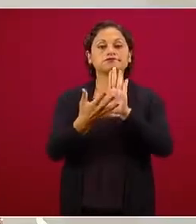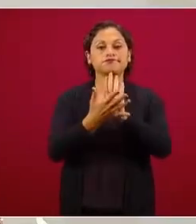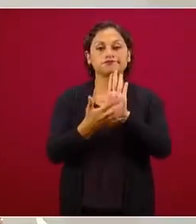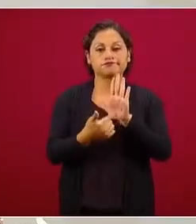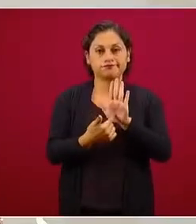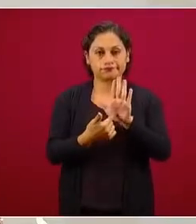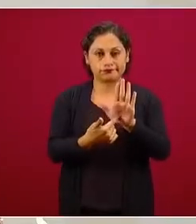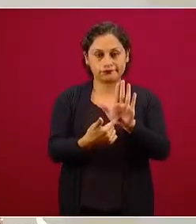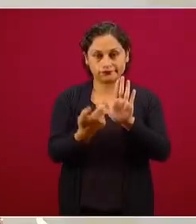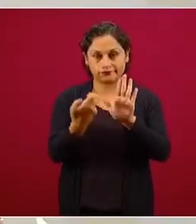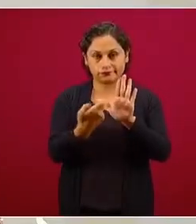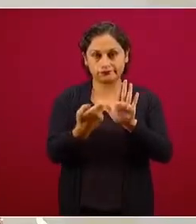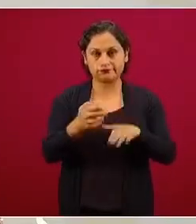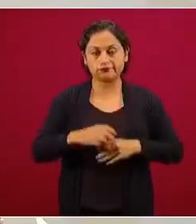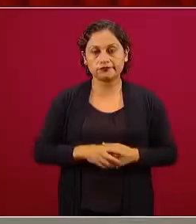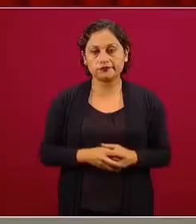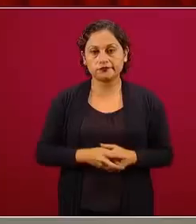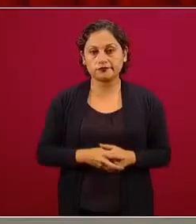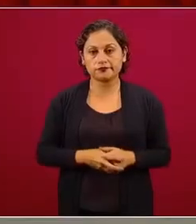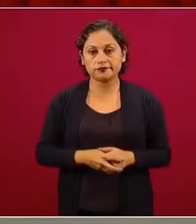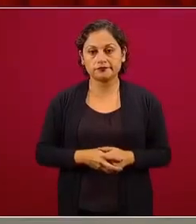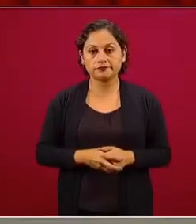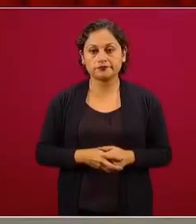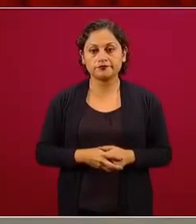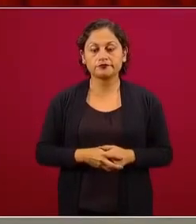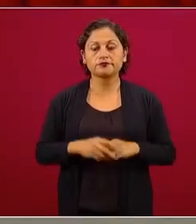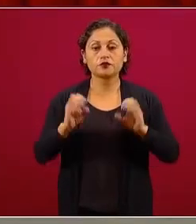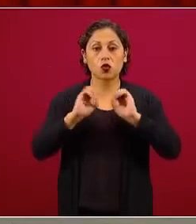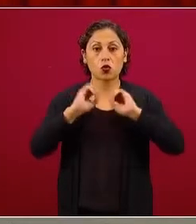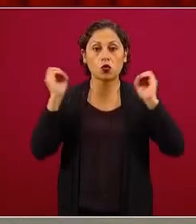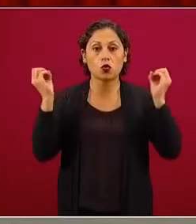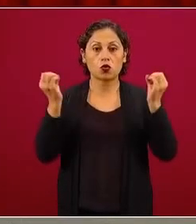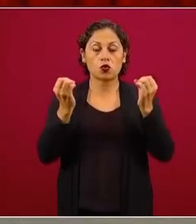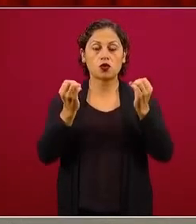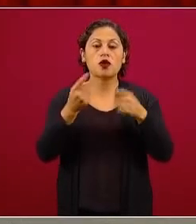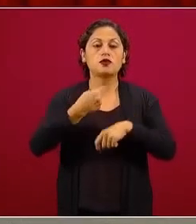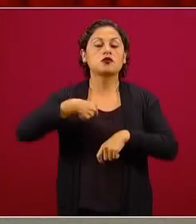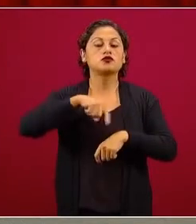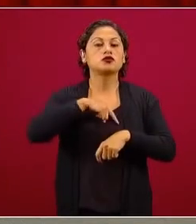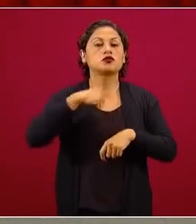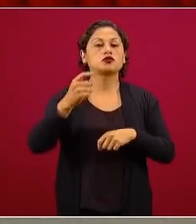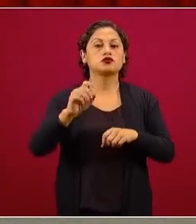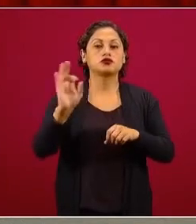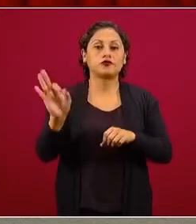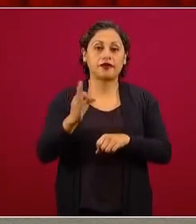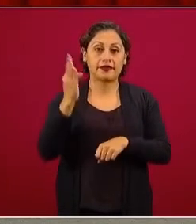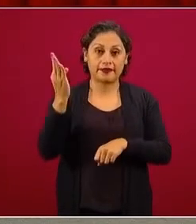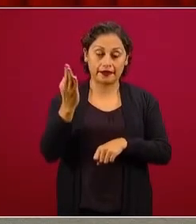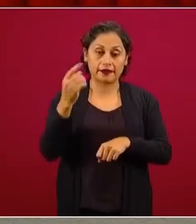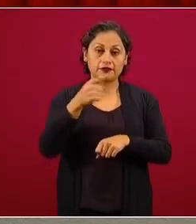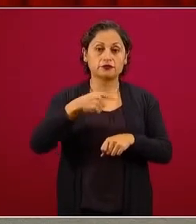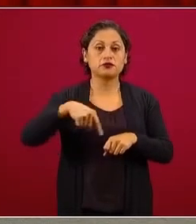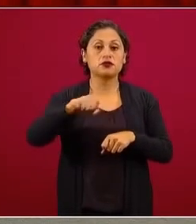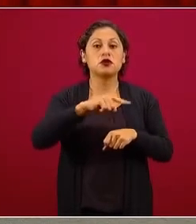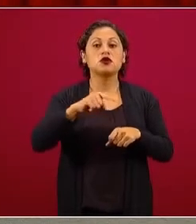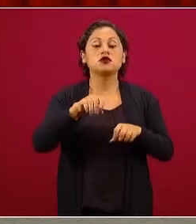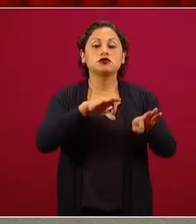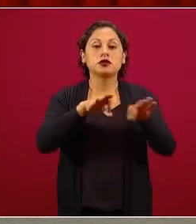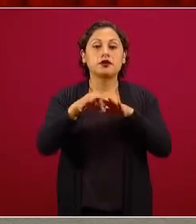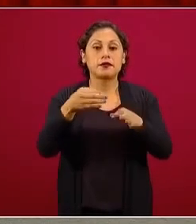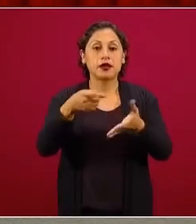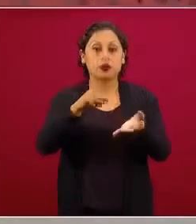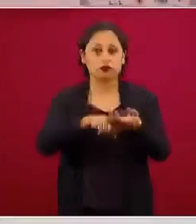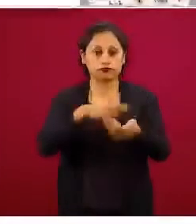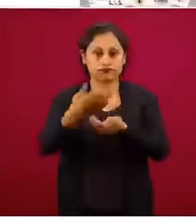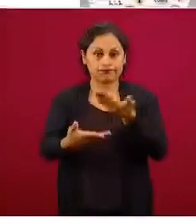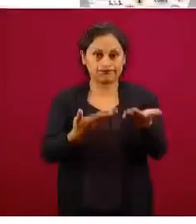justo la organización que tuvimos como federación a través del Mes del Trabajo Social en México. Como